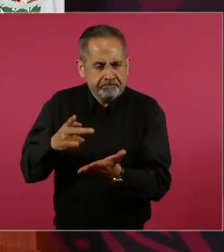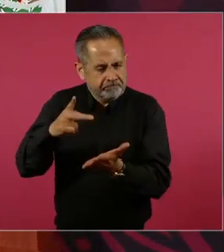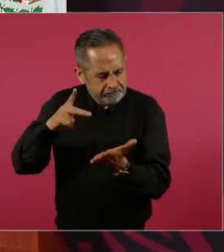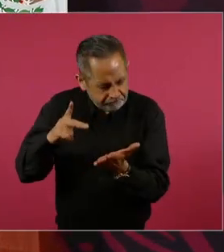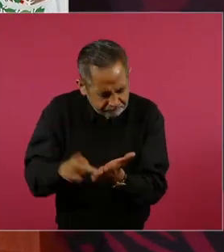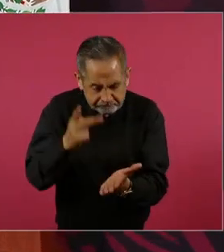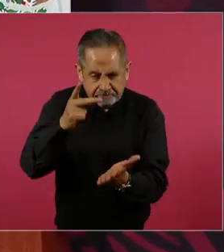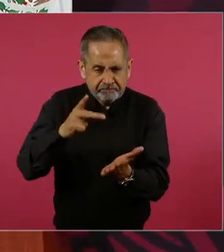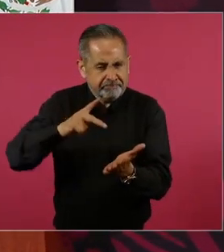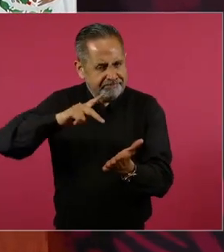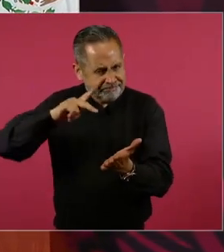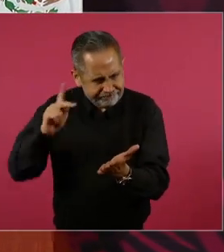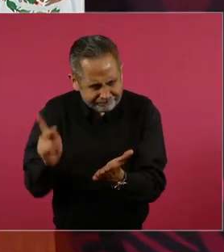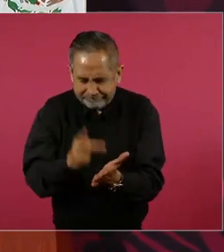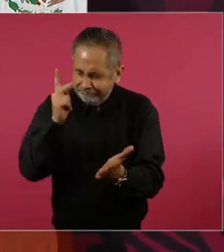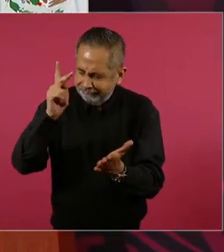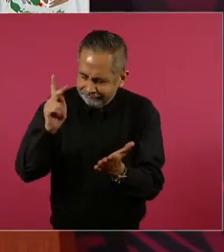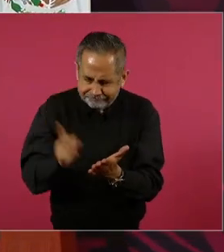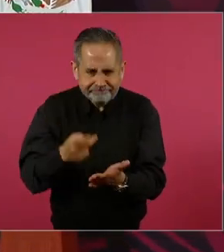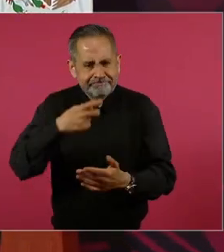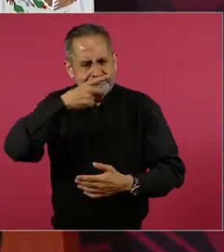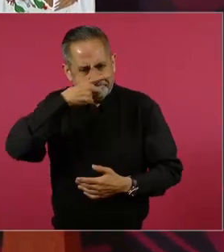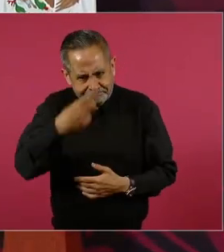Y repito y seguiré repitiendo.